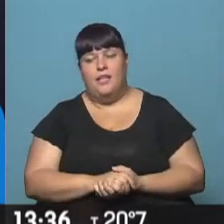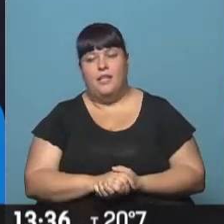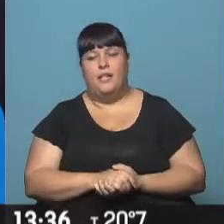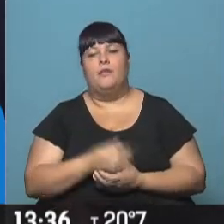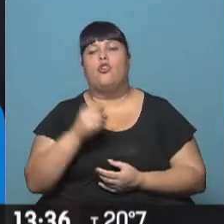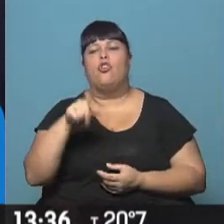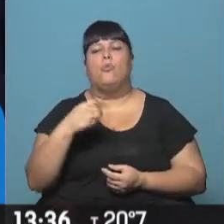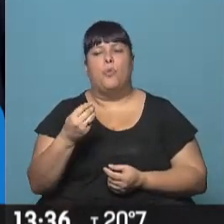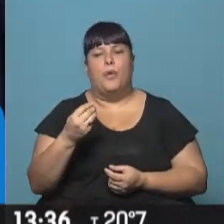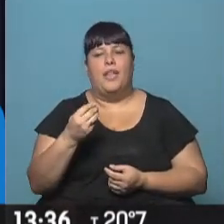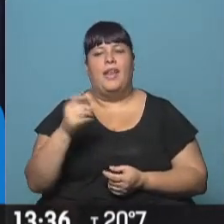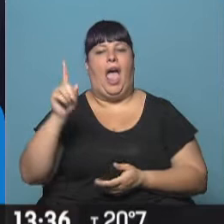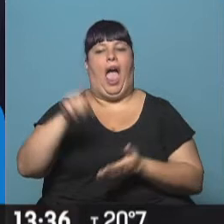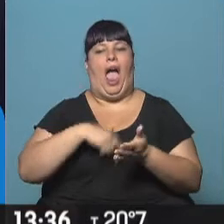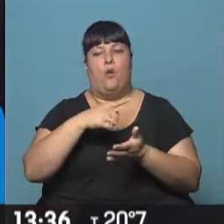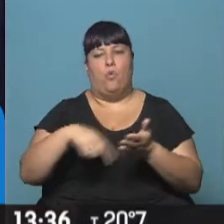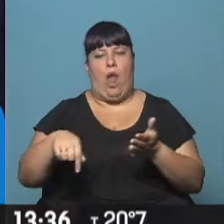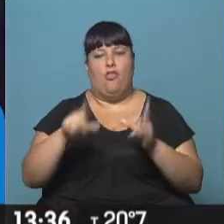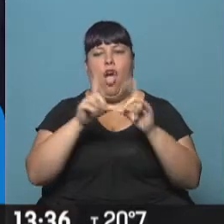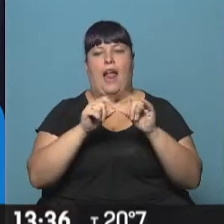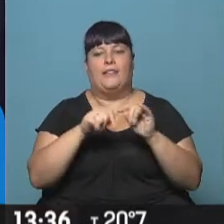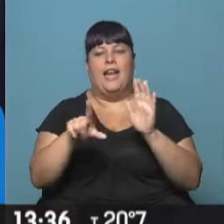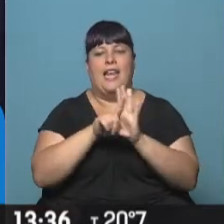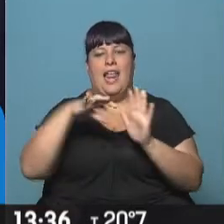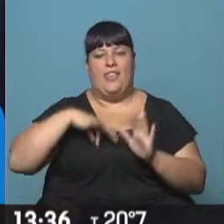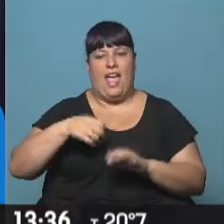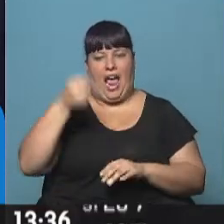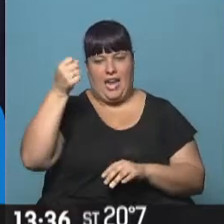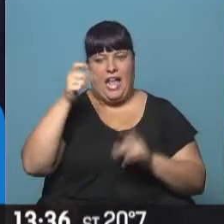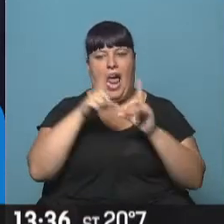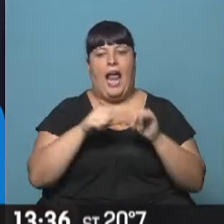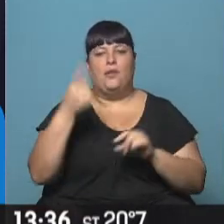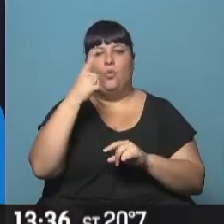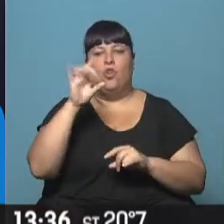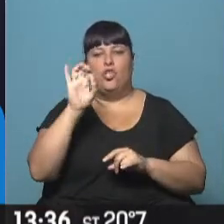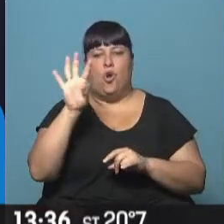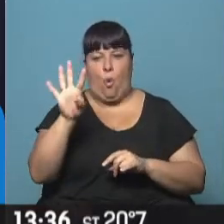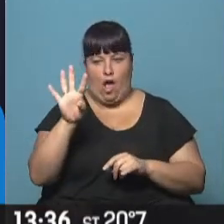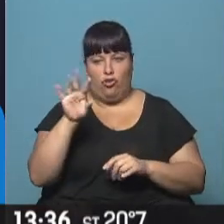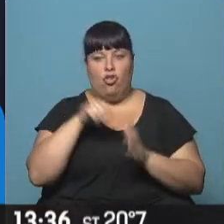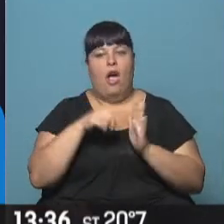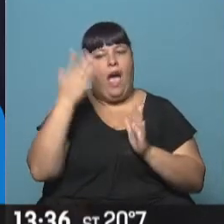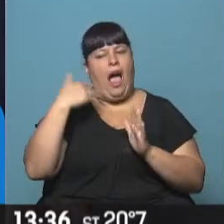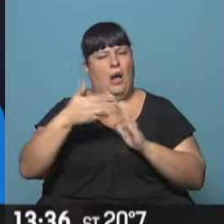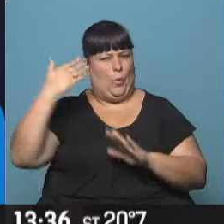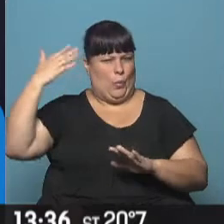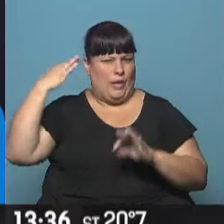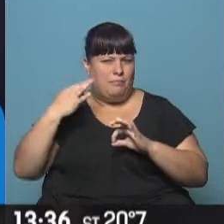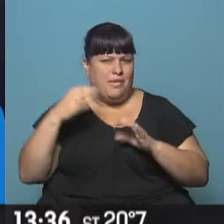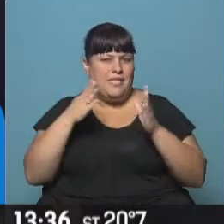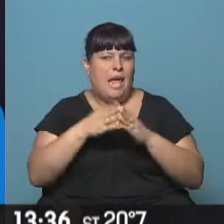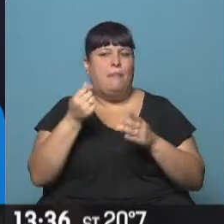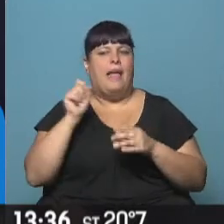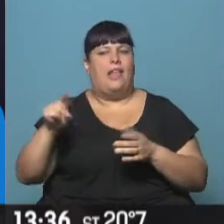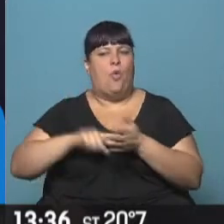se da porque se elimina un artículo de la Ley de Ganancias, el artículo 104, que tenía una detracción especial para el